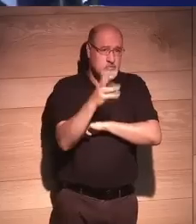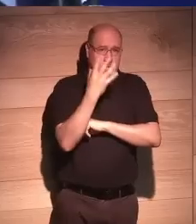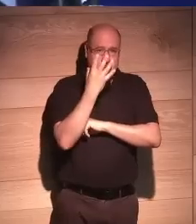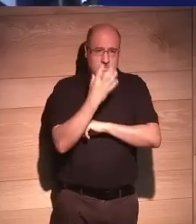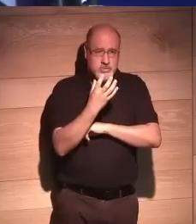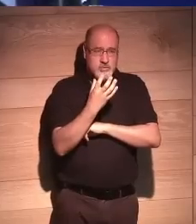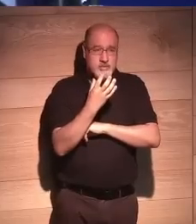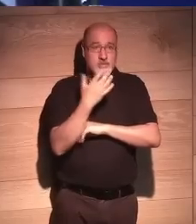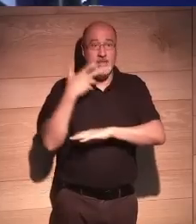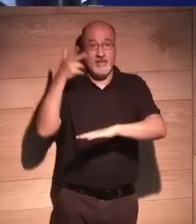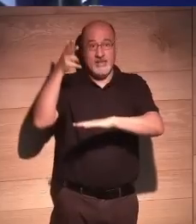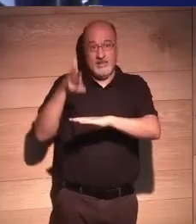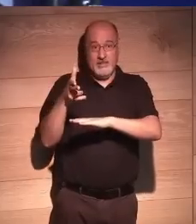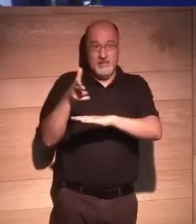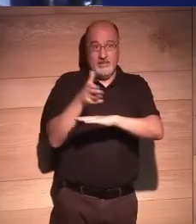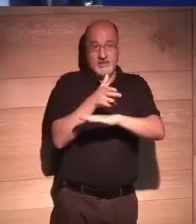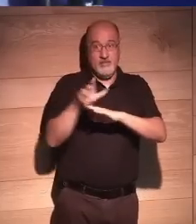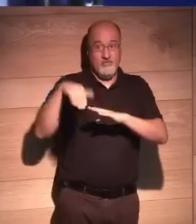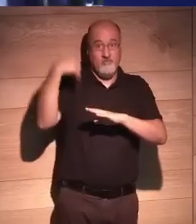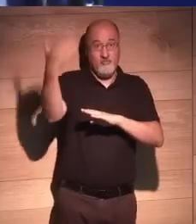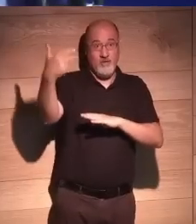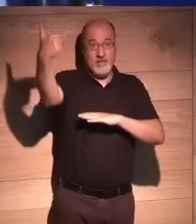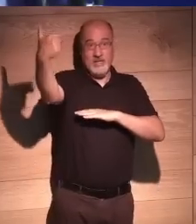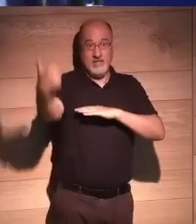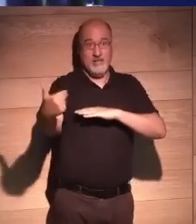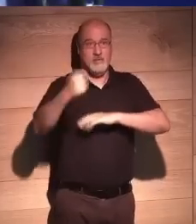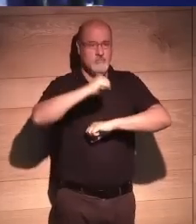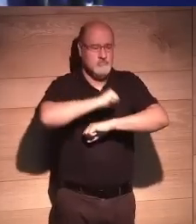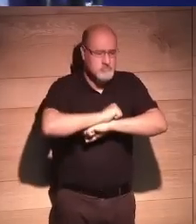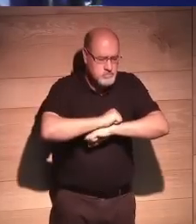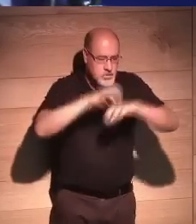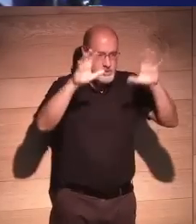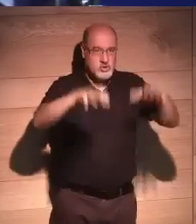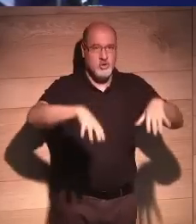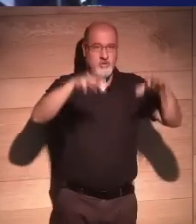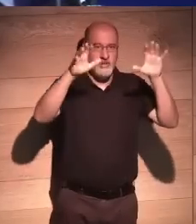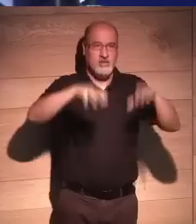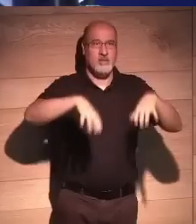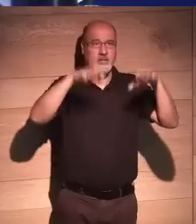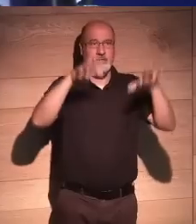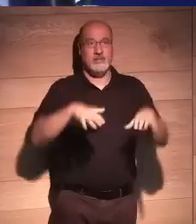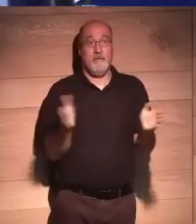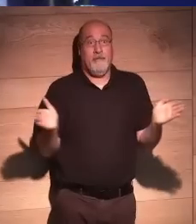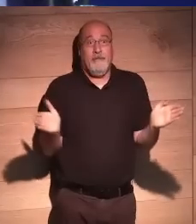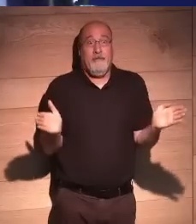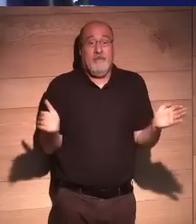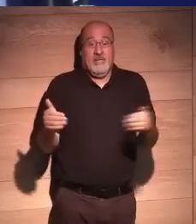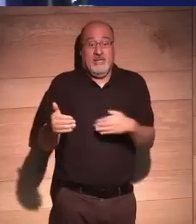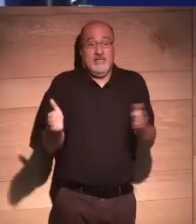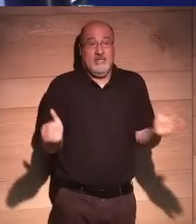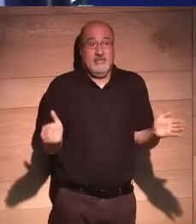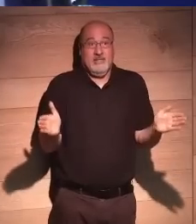pinchaban la cámara que estaba en el exterior, ¿no? Tiraba para atrás, se veía que estaba lloviendo y tal. Y como era una cosa tan pequeña, tan de